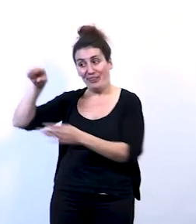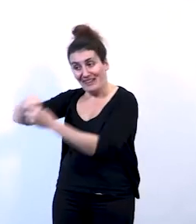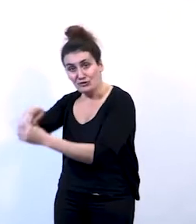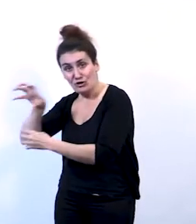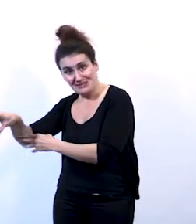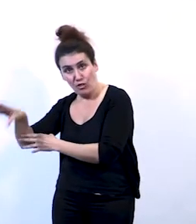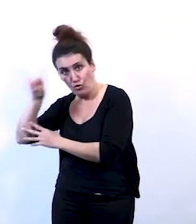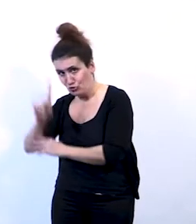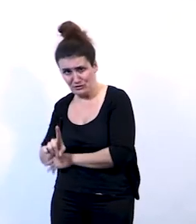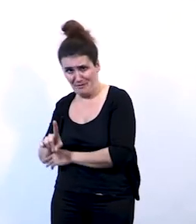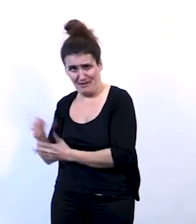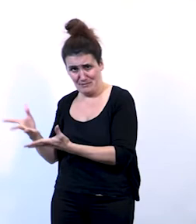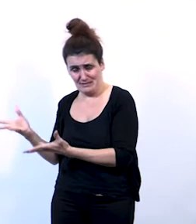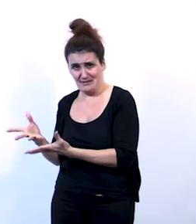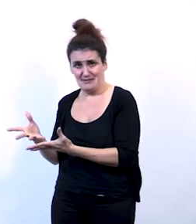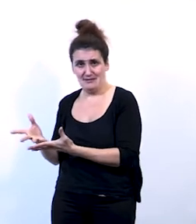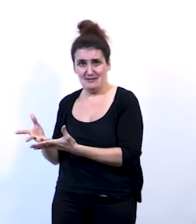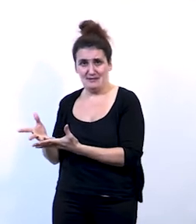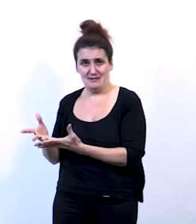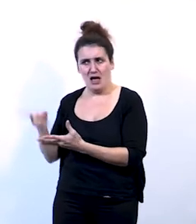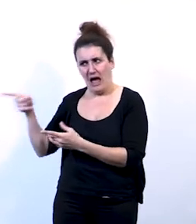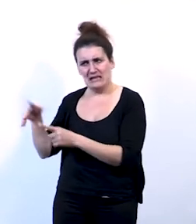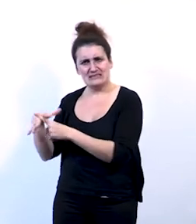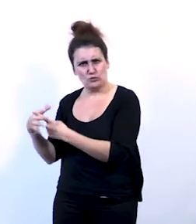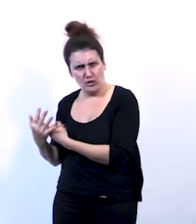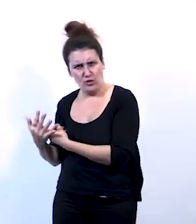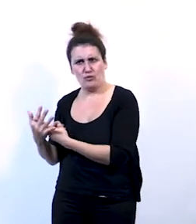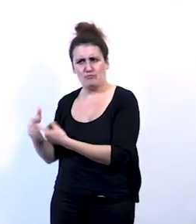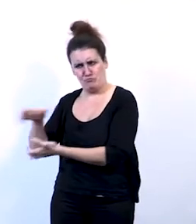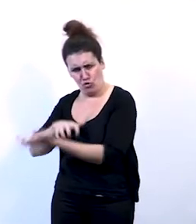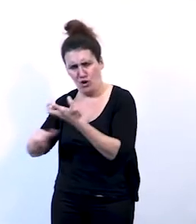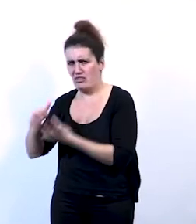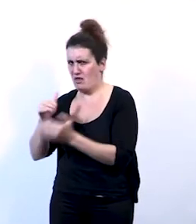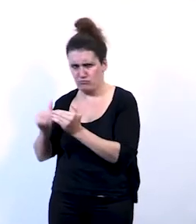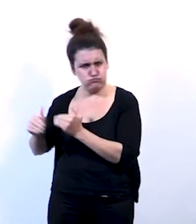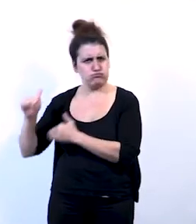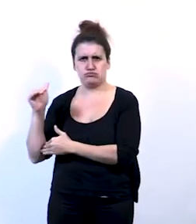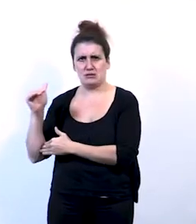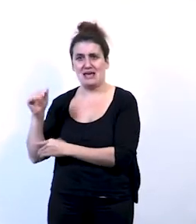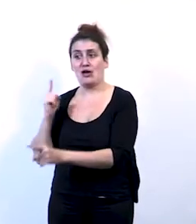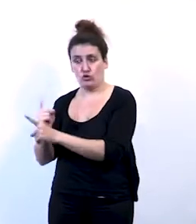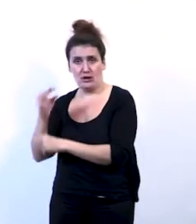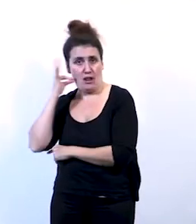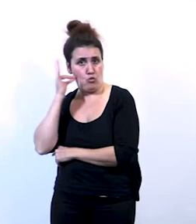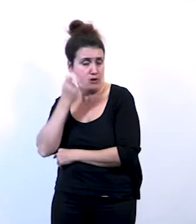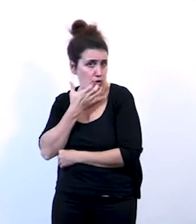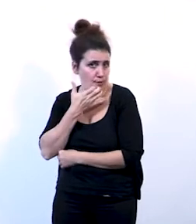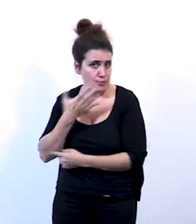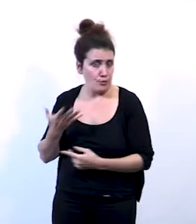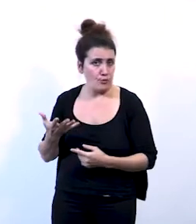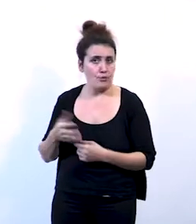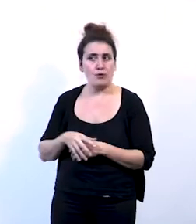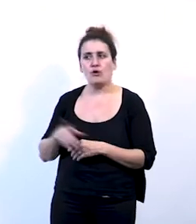estado, adentro, que hay casos de violencia bastante alta en contra de la mujer, que no